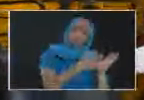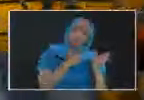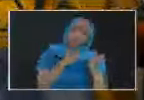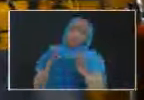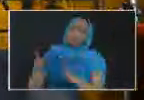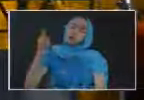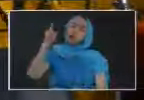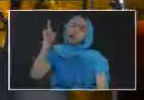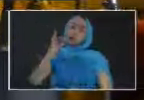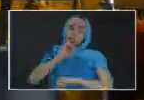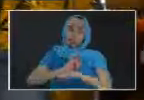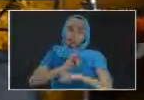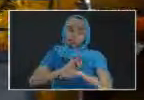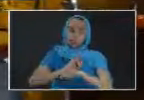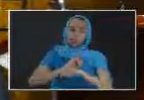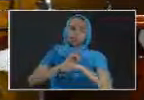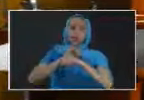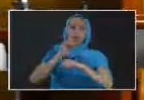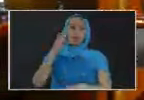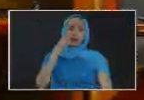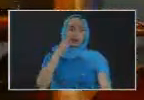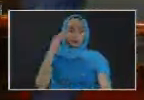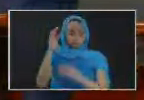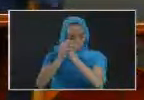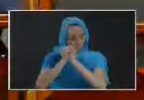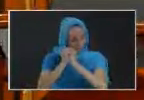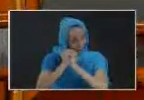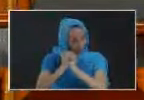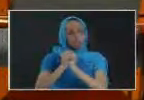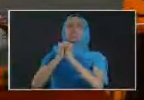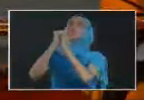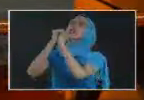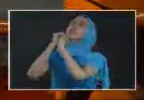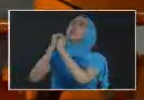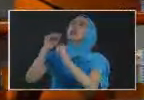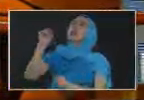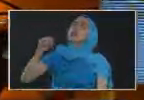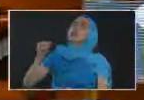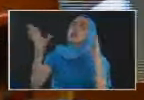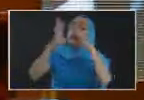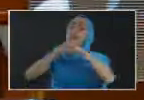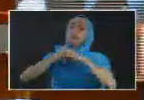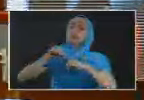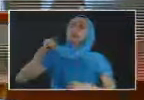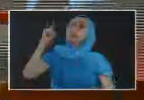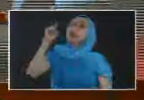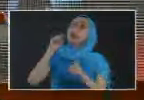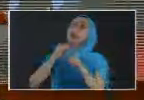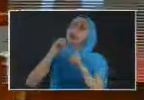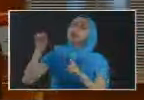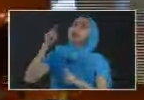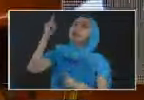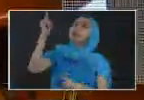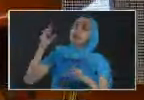lindo. Padre, por favor, te suplico que esta noche la palabra que tú has puesto en mi